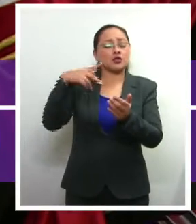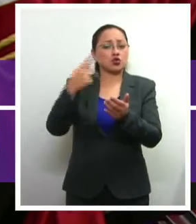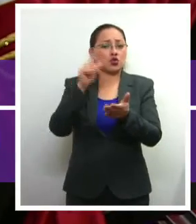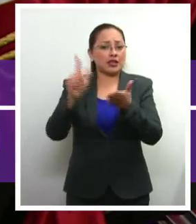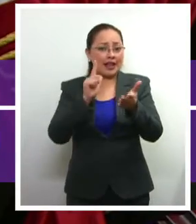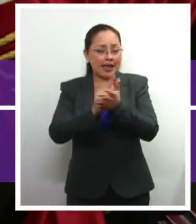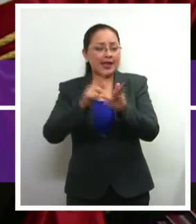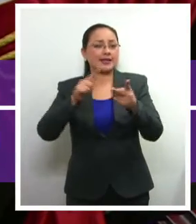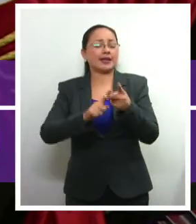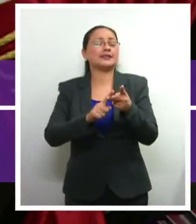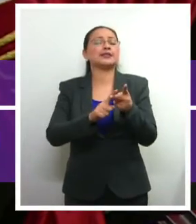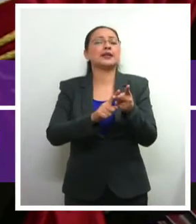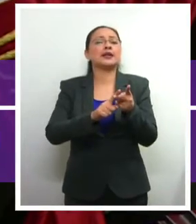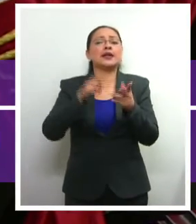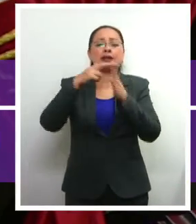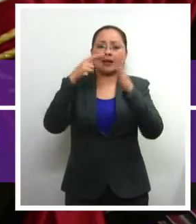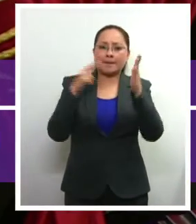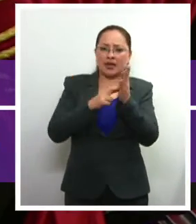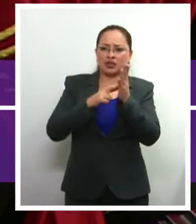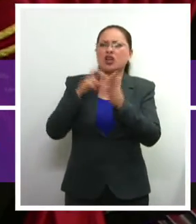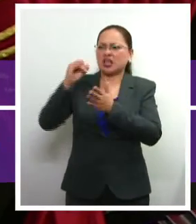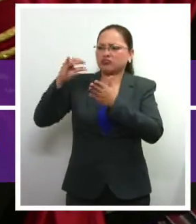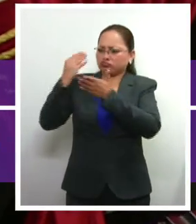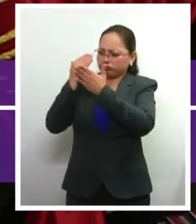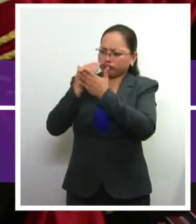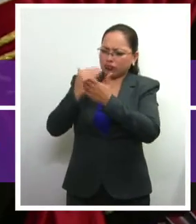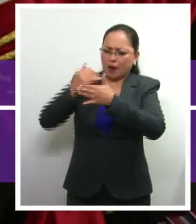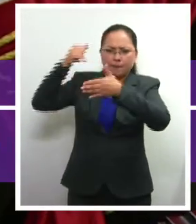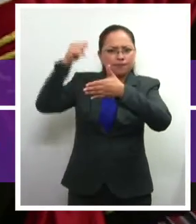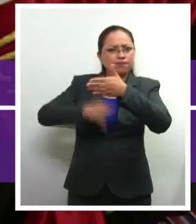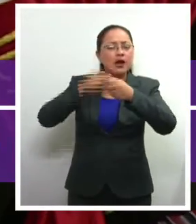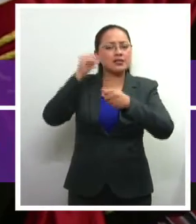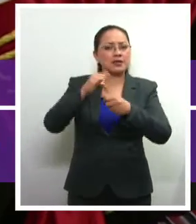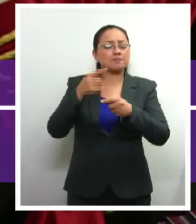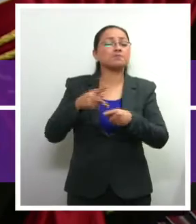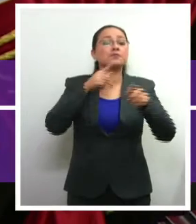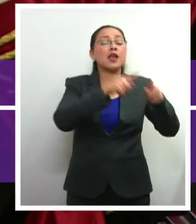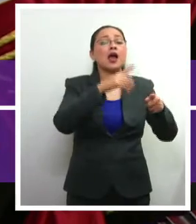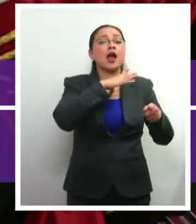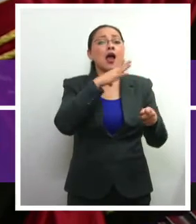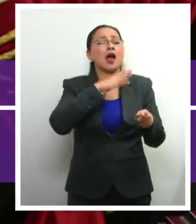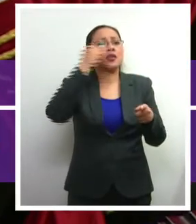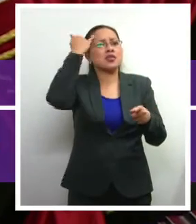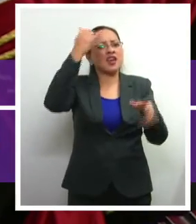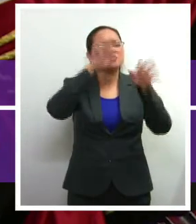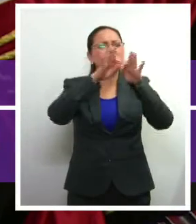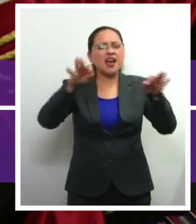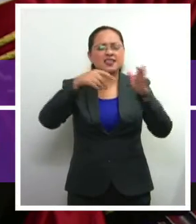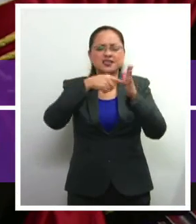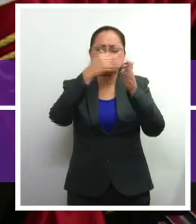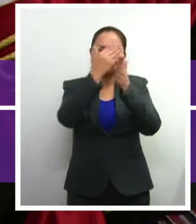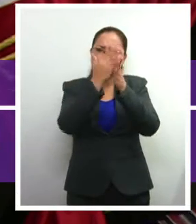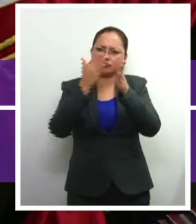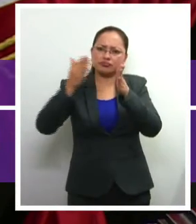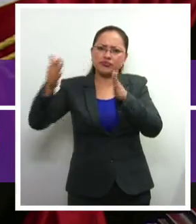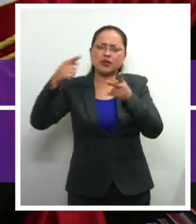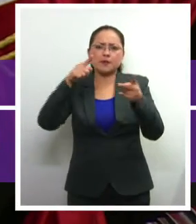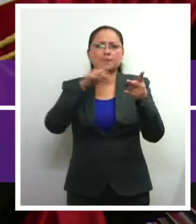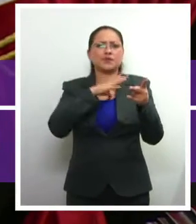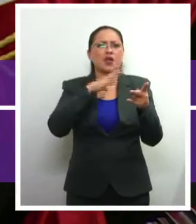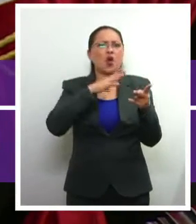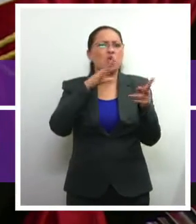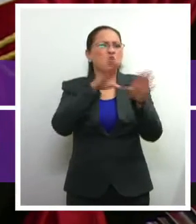reglamentarias. La introducción de frases sin operatividad jurídica o de detalles que pronto